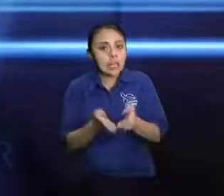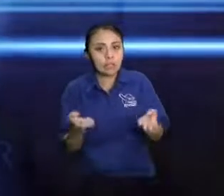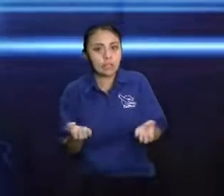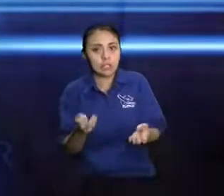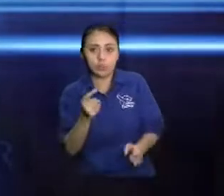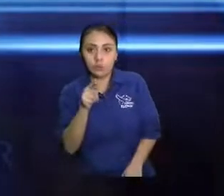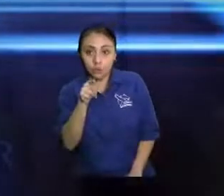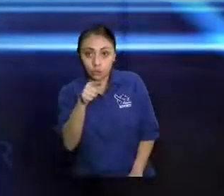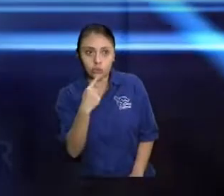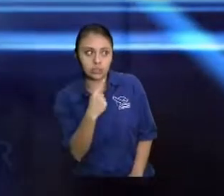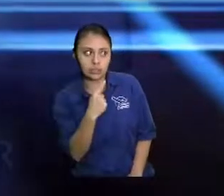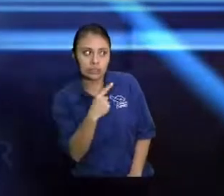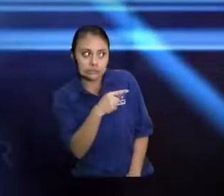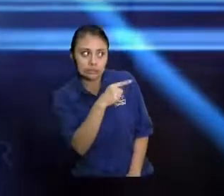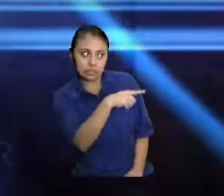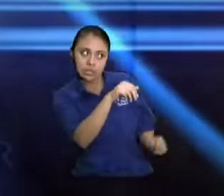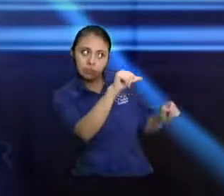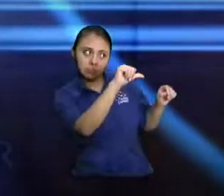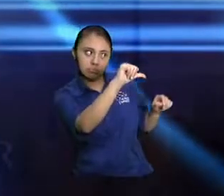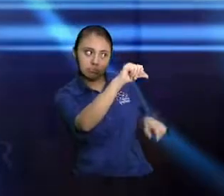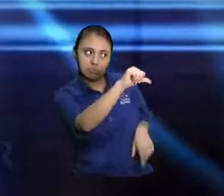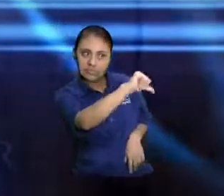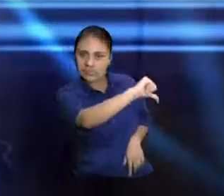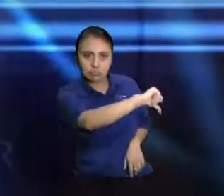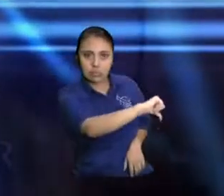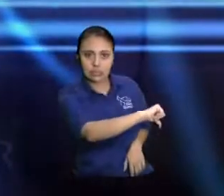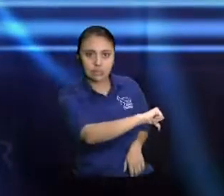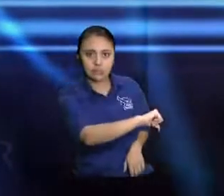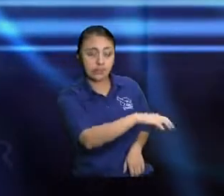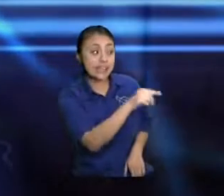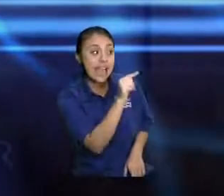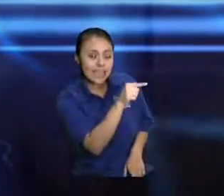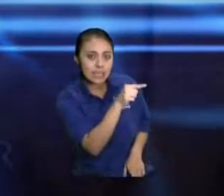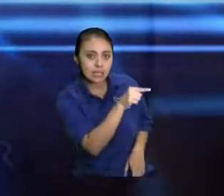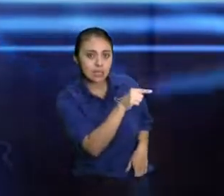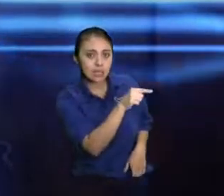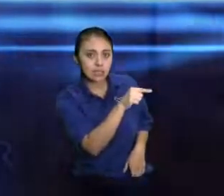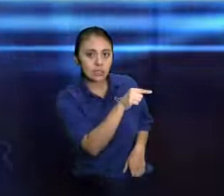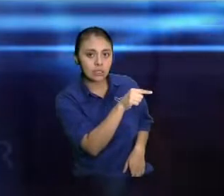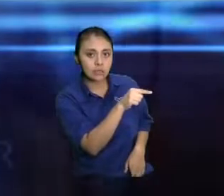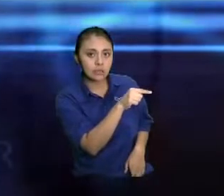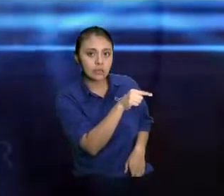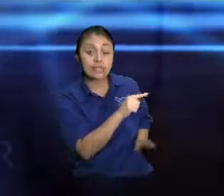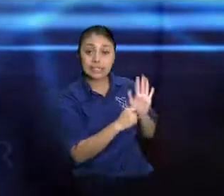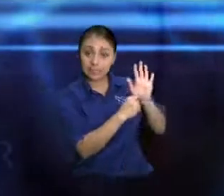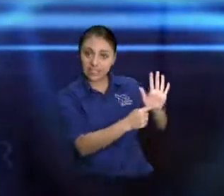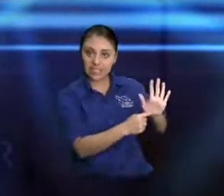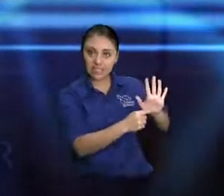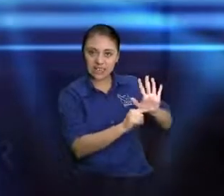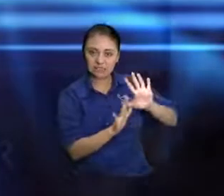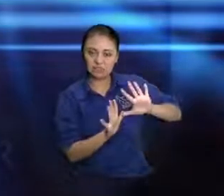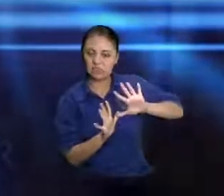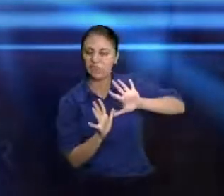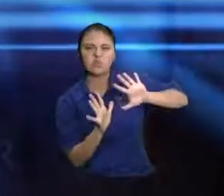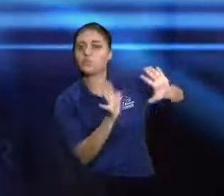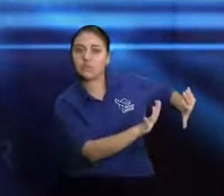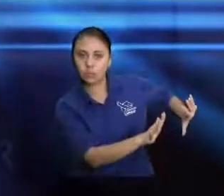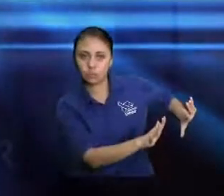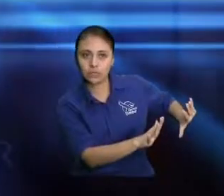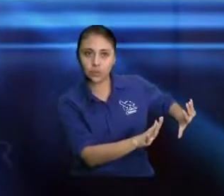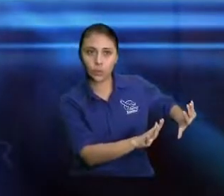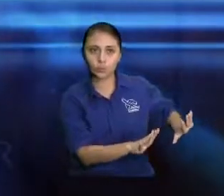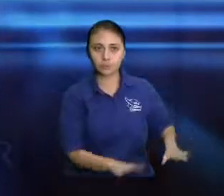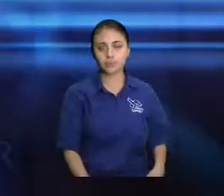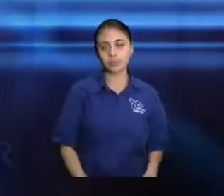dice, es un impío. Y si es un impío, cuando llega el impío, ¡pau!, llega el menosprecio. Miremos otro, así rapidito, porque ya le dije que ese no es el